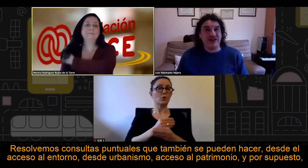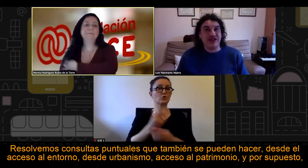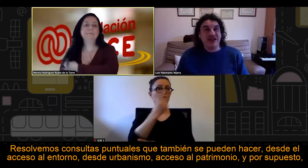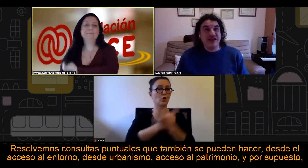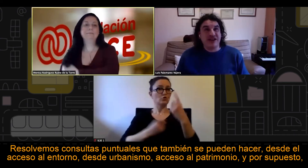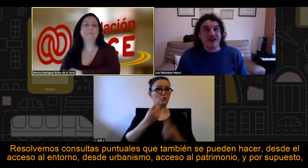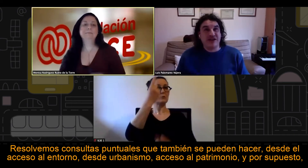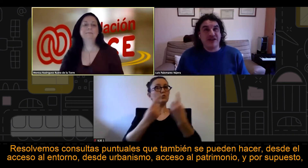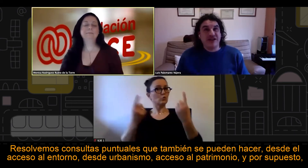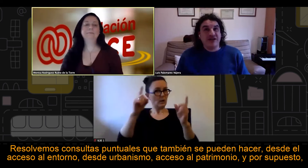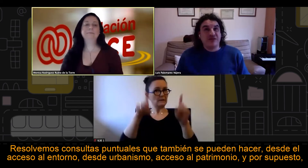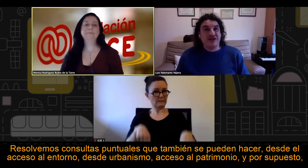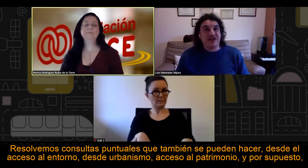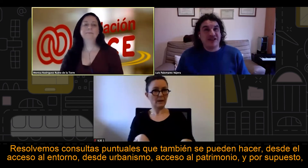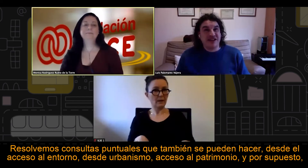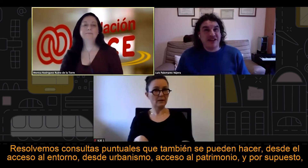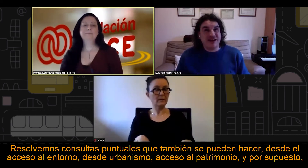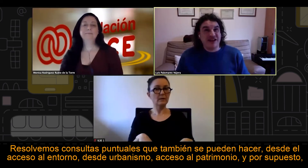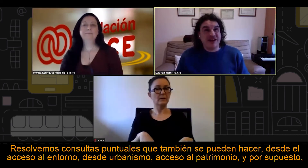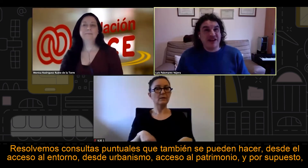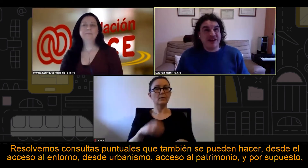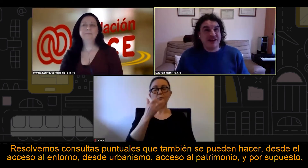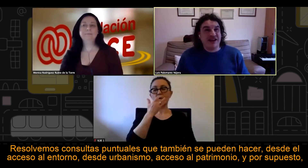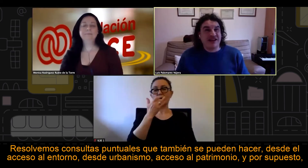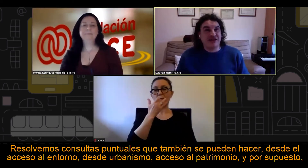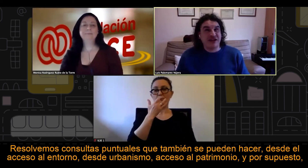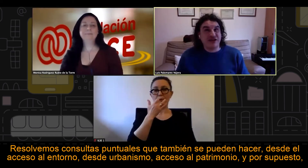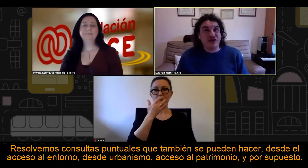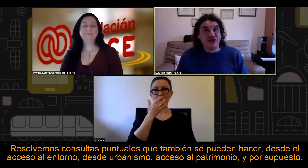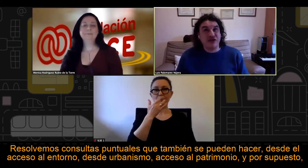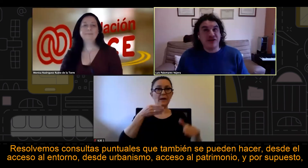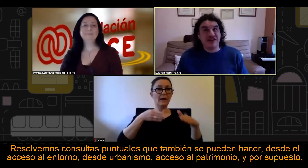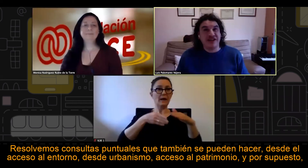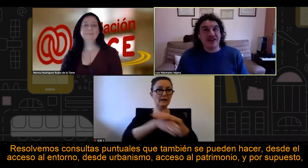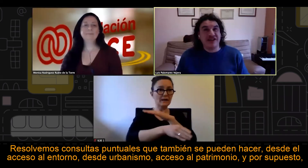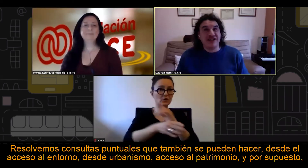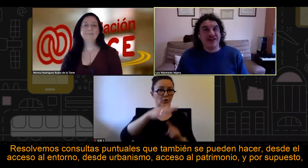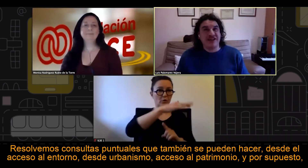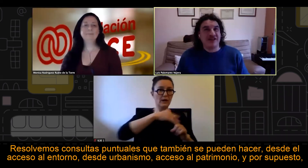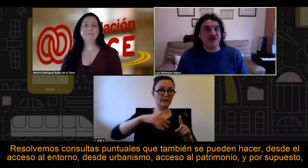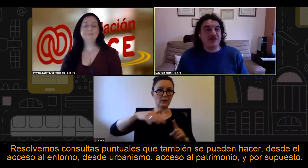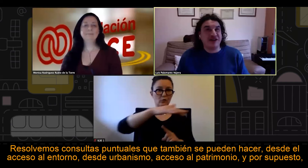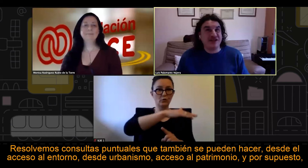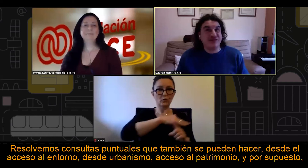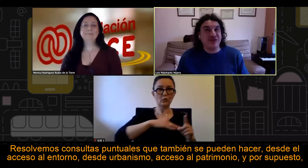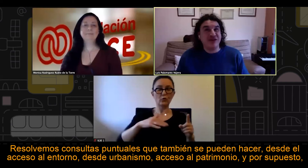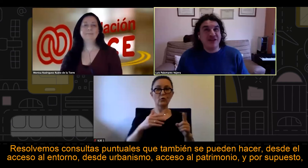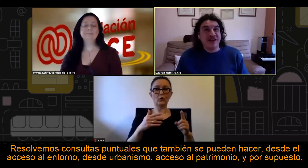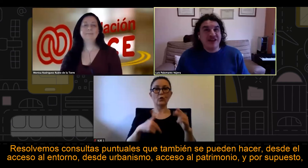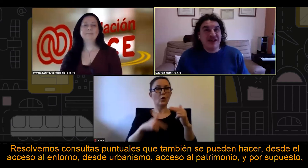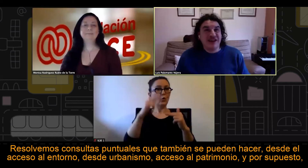hacer, pues desde el acceso al entorno, desde